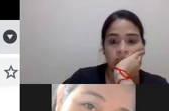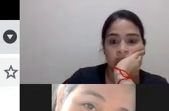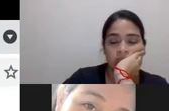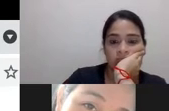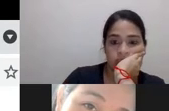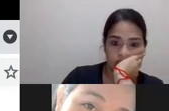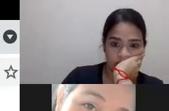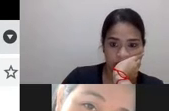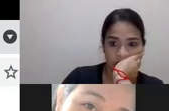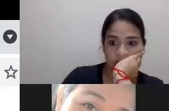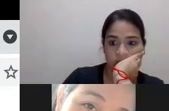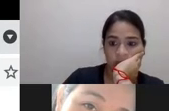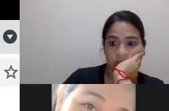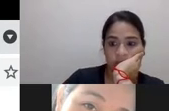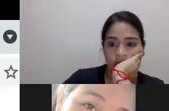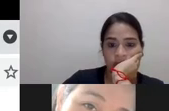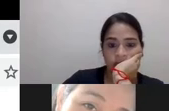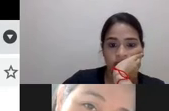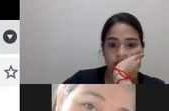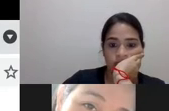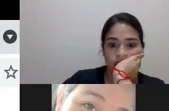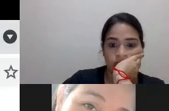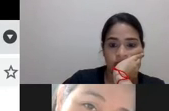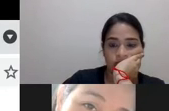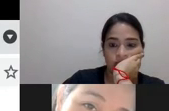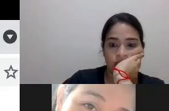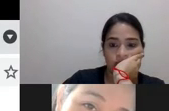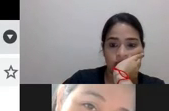Gracias. Nada.